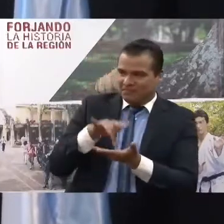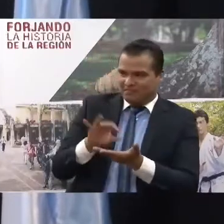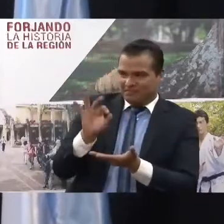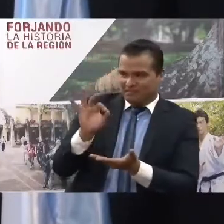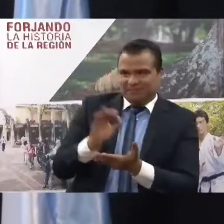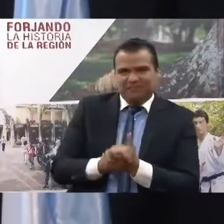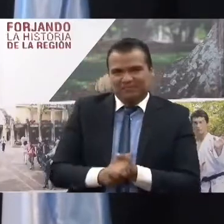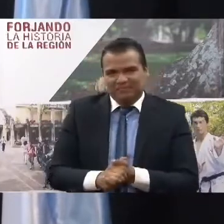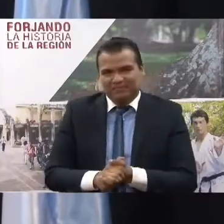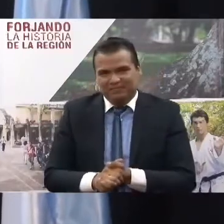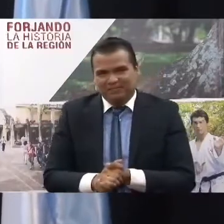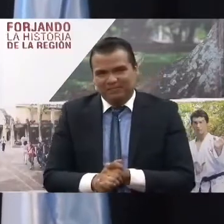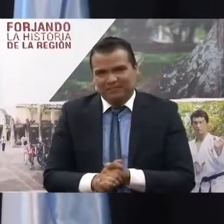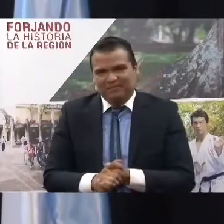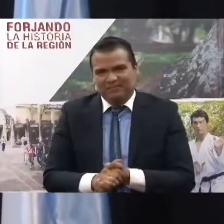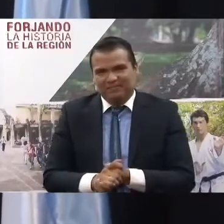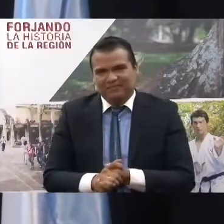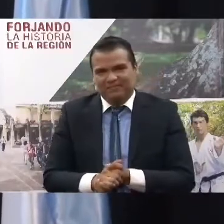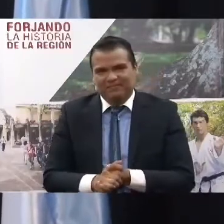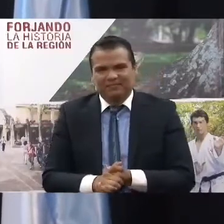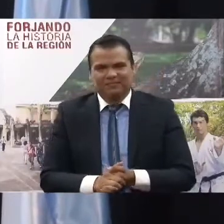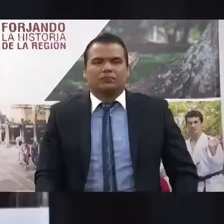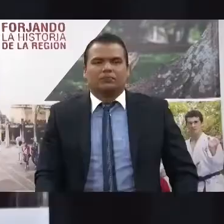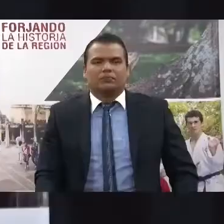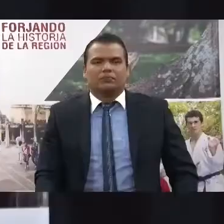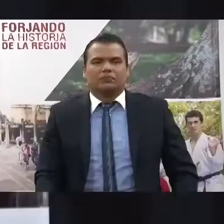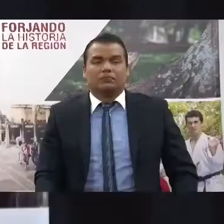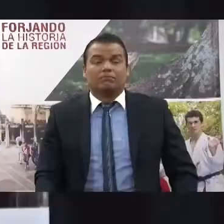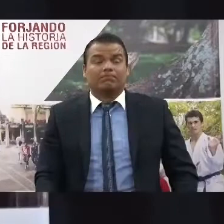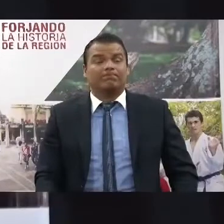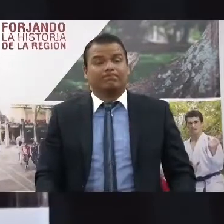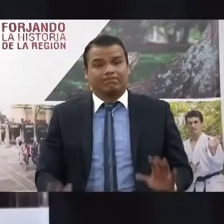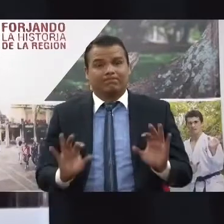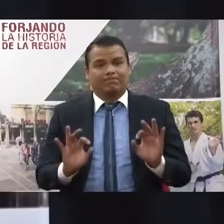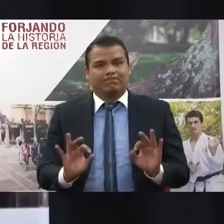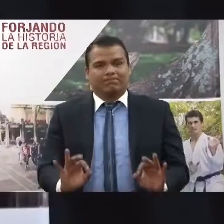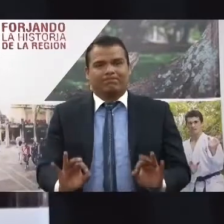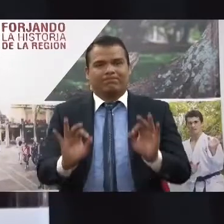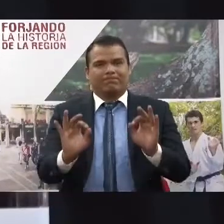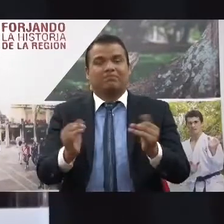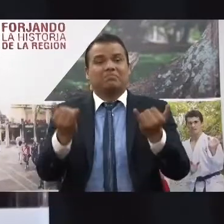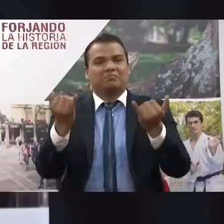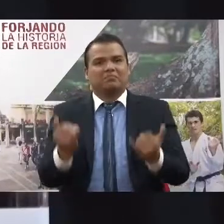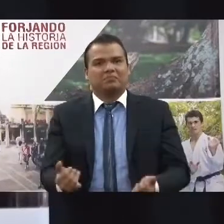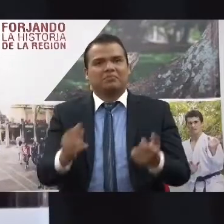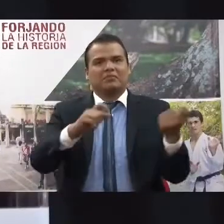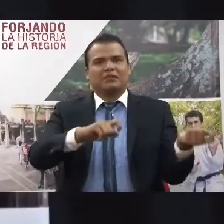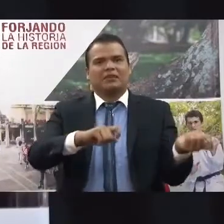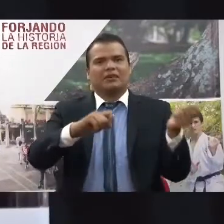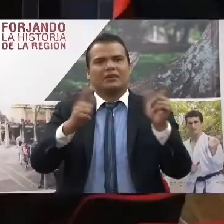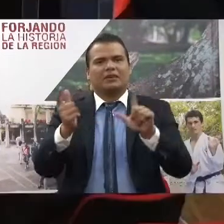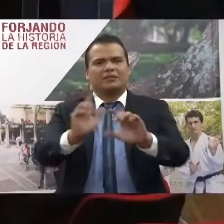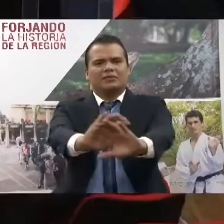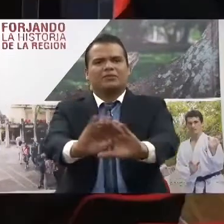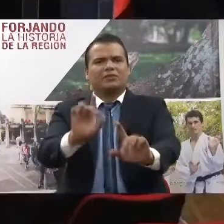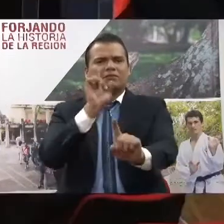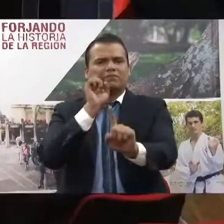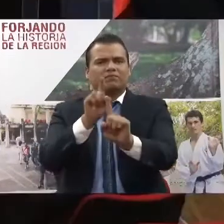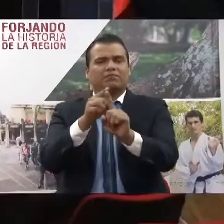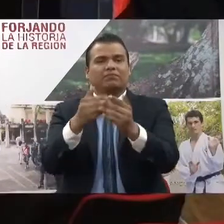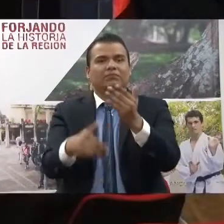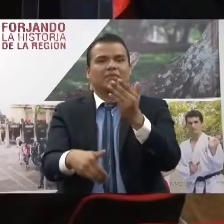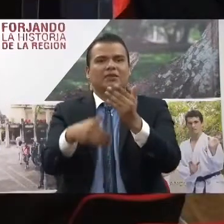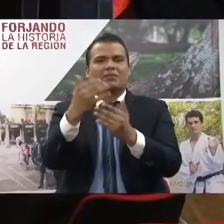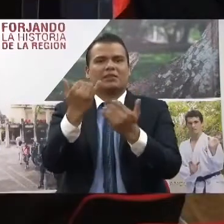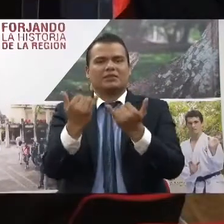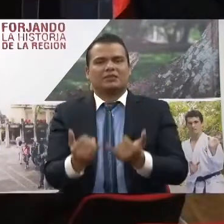Ubardilla. Bienvenida. Muy bien, ahora ya estamos todos preparados para iniciar